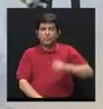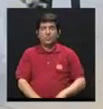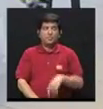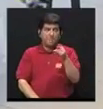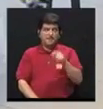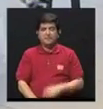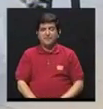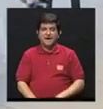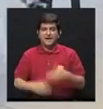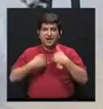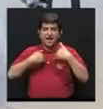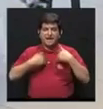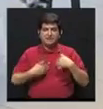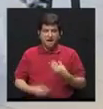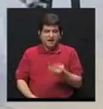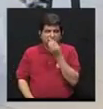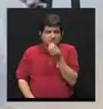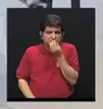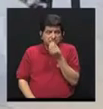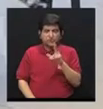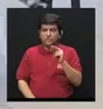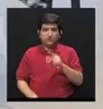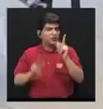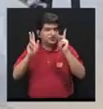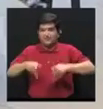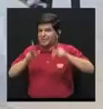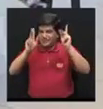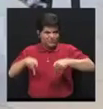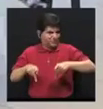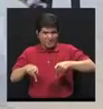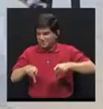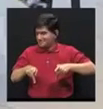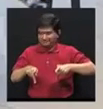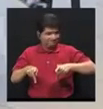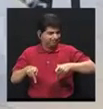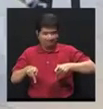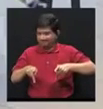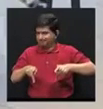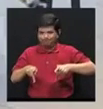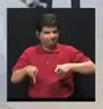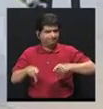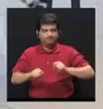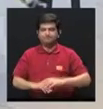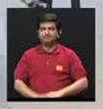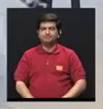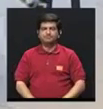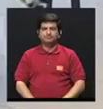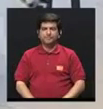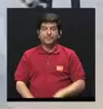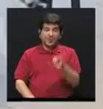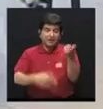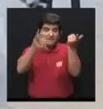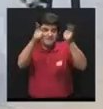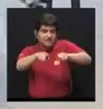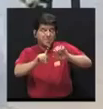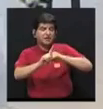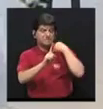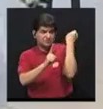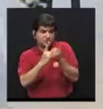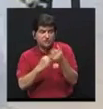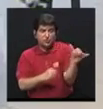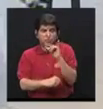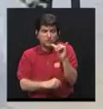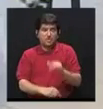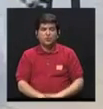animales, entonces ni siquiera es para comer las personas, ¿no? Entonces, en este caso sucede eso, lo mismo sucede con el